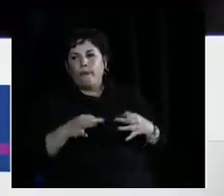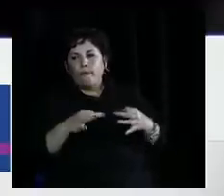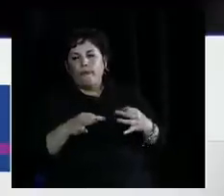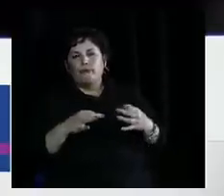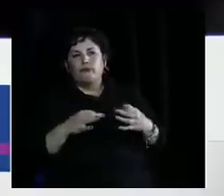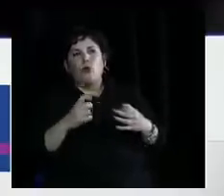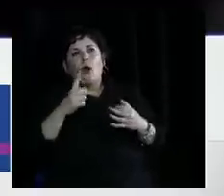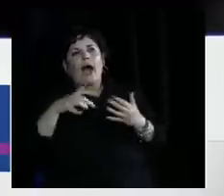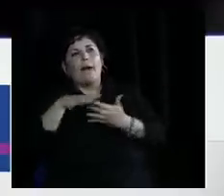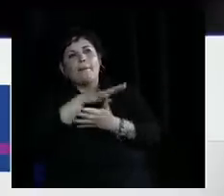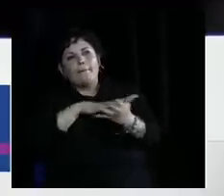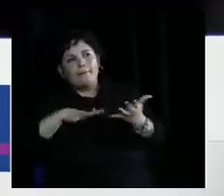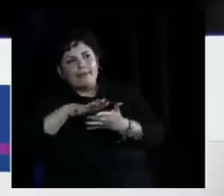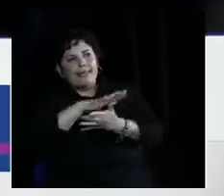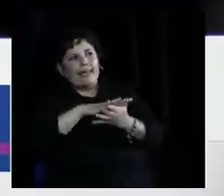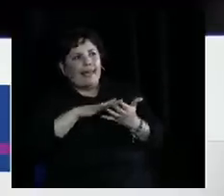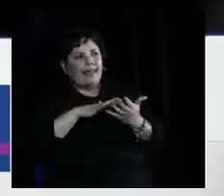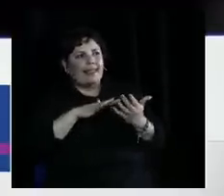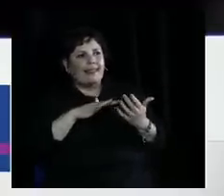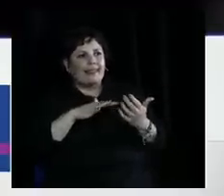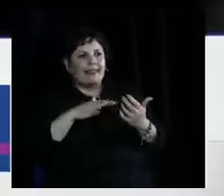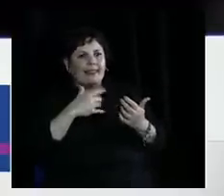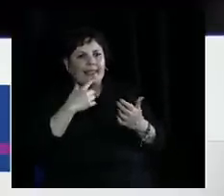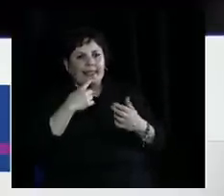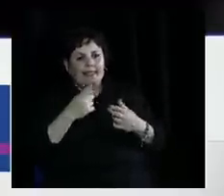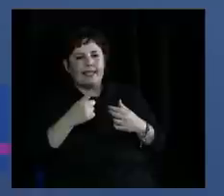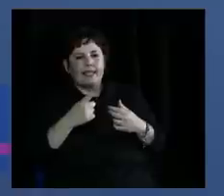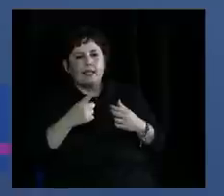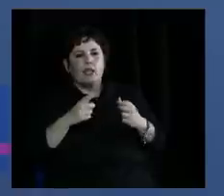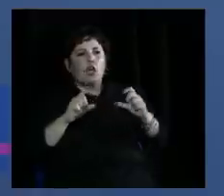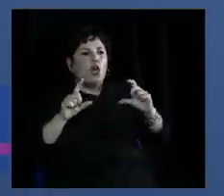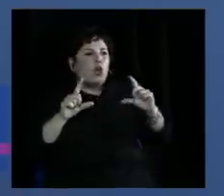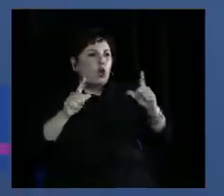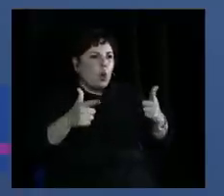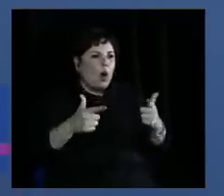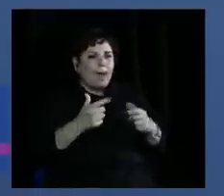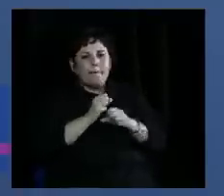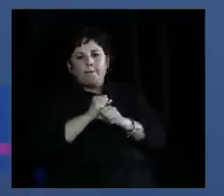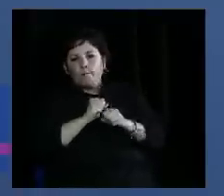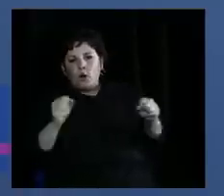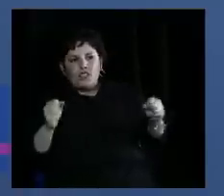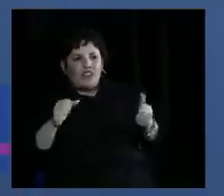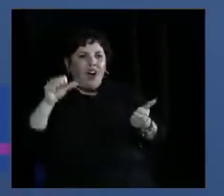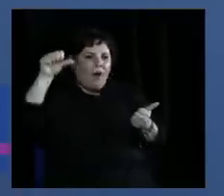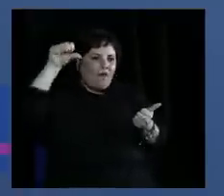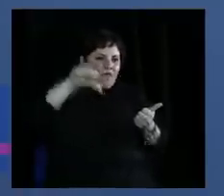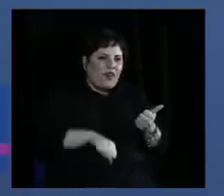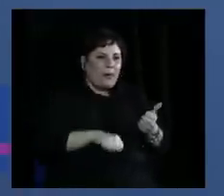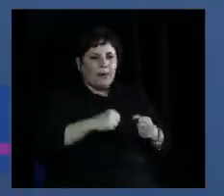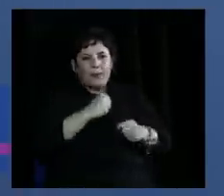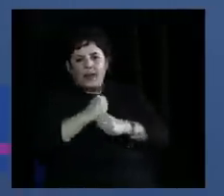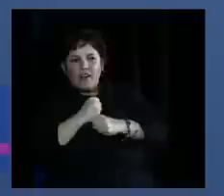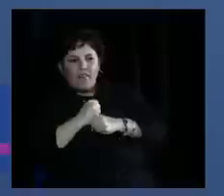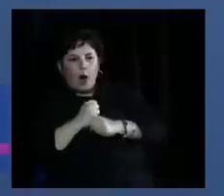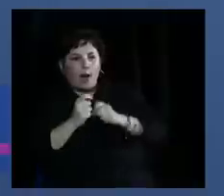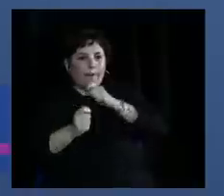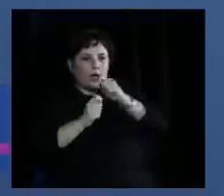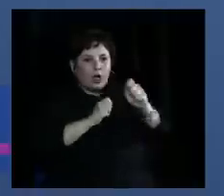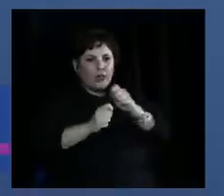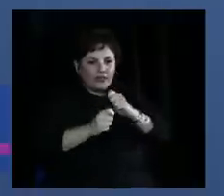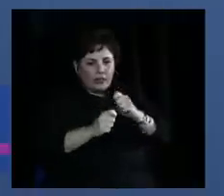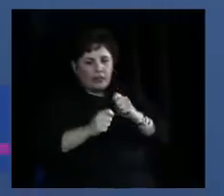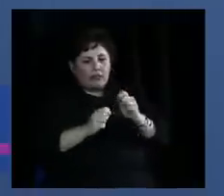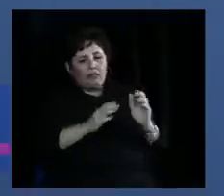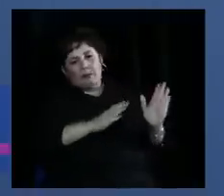en un ambiente en el que no hay posibilidad de afectar el trabajo de un periodista o la cobertura, y